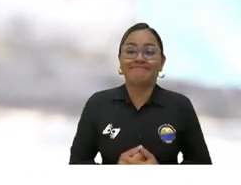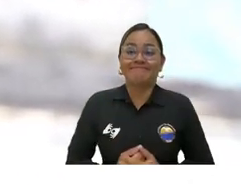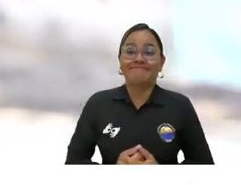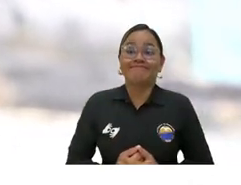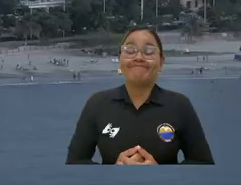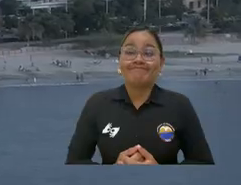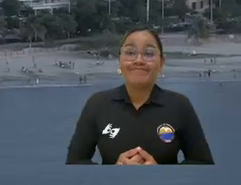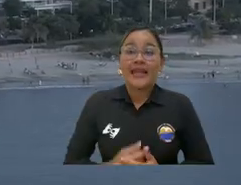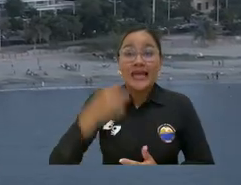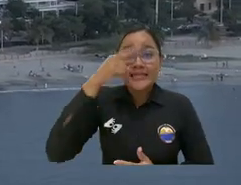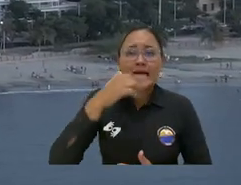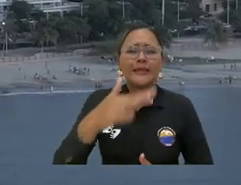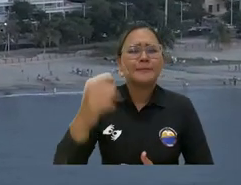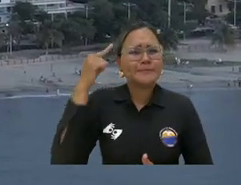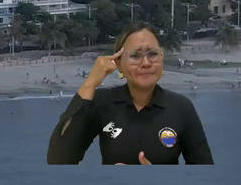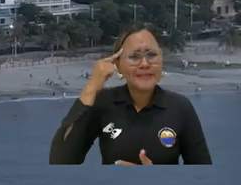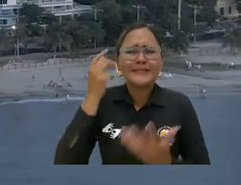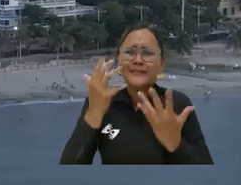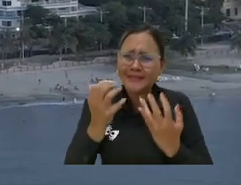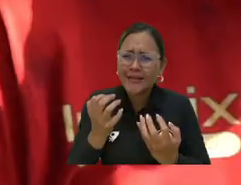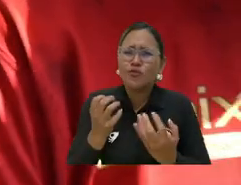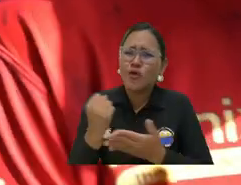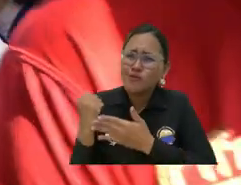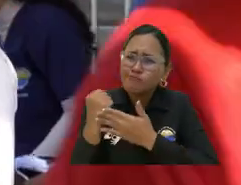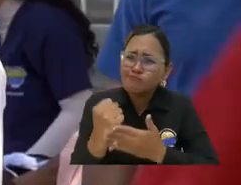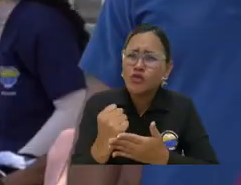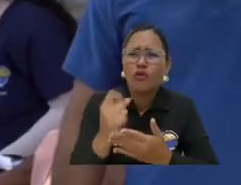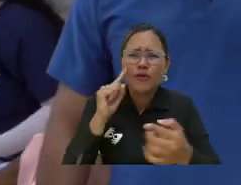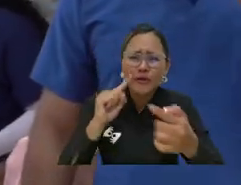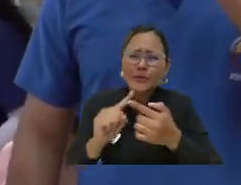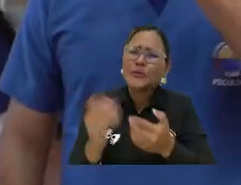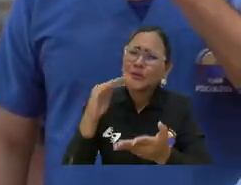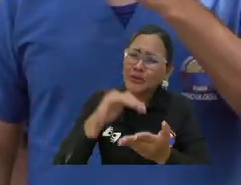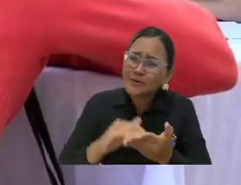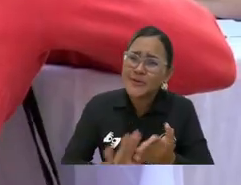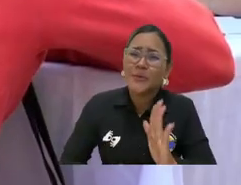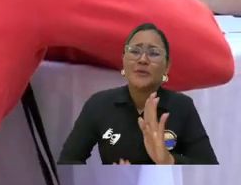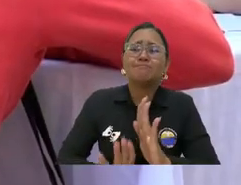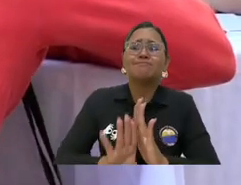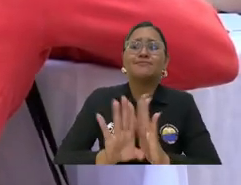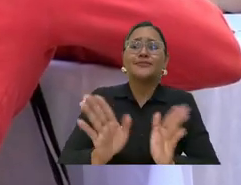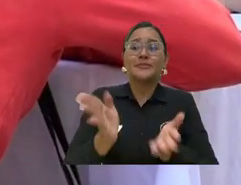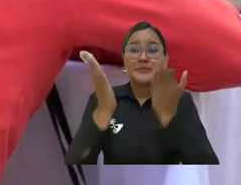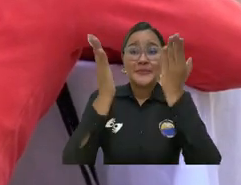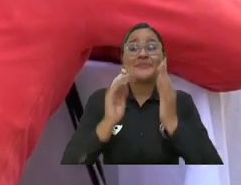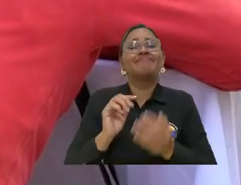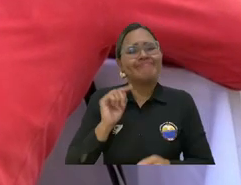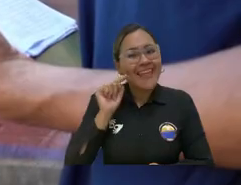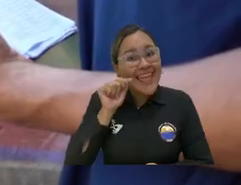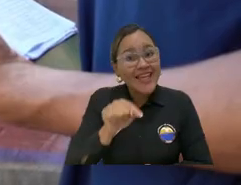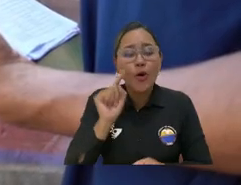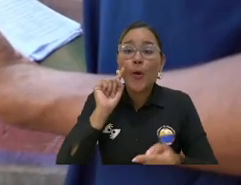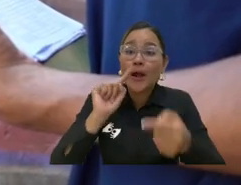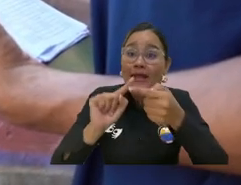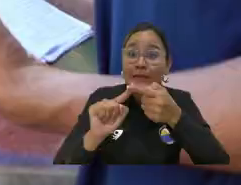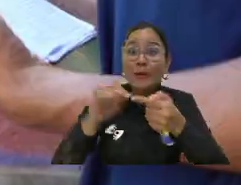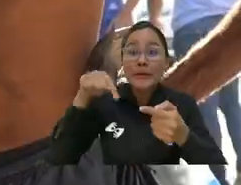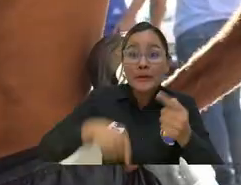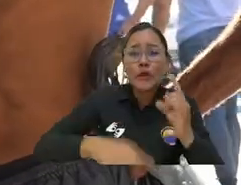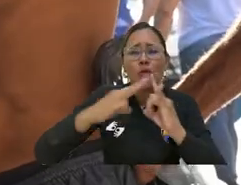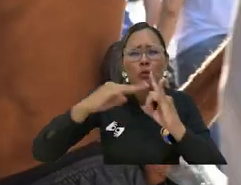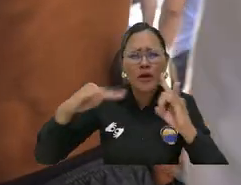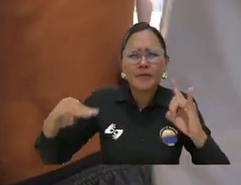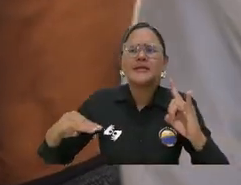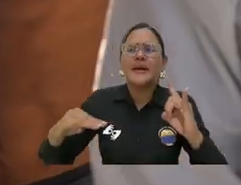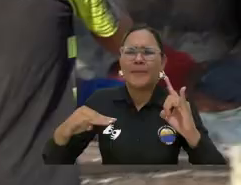a tener mi familia. Santa Marta cree en nuevos comienzos es la jornada de atención integral con la que la Universidad del Magdalena llegó a impactar la